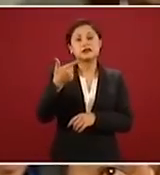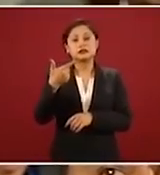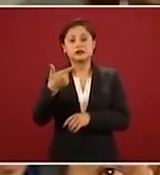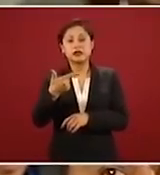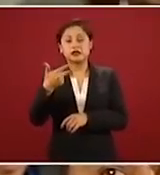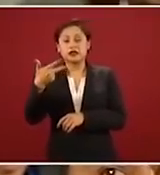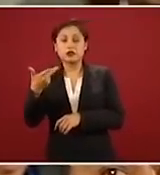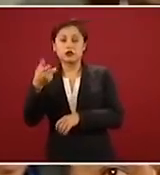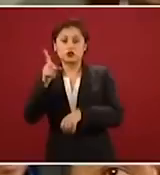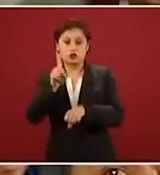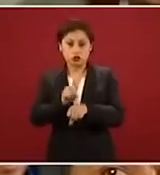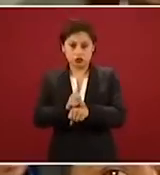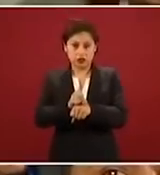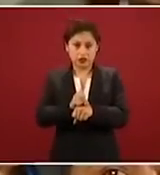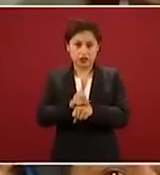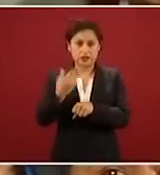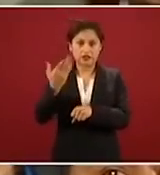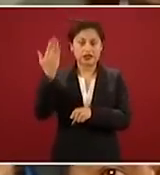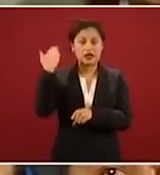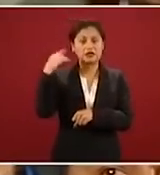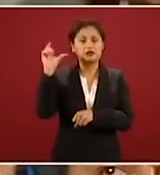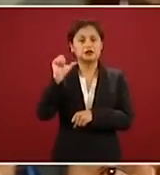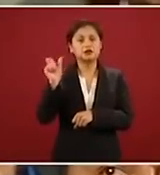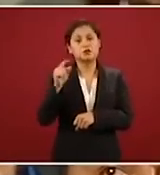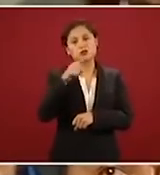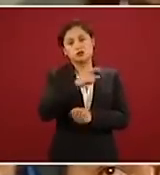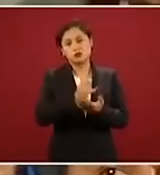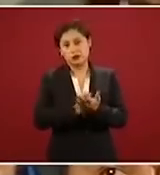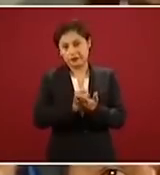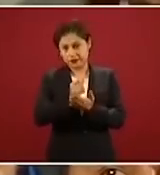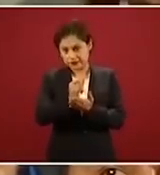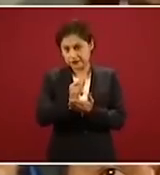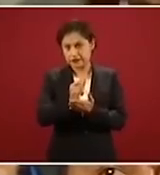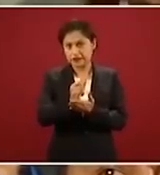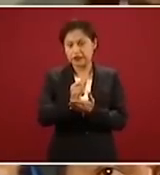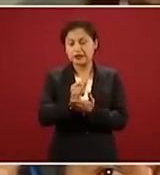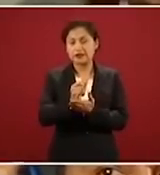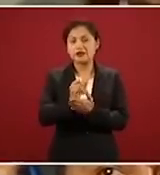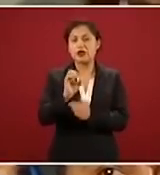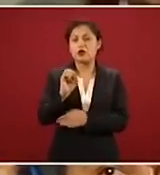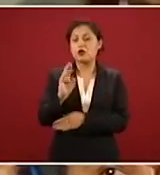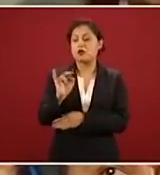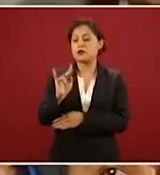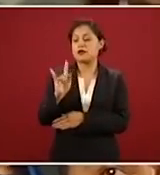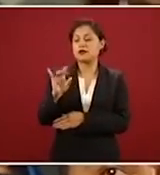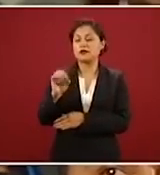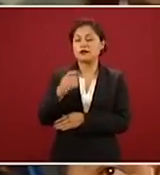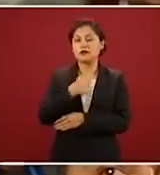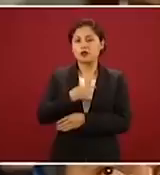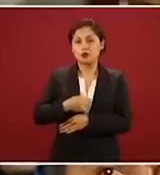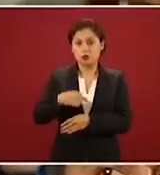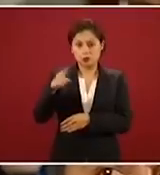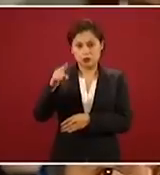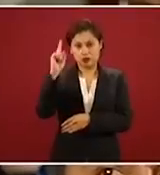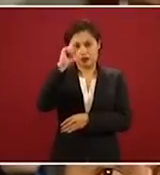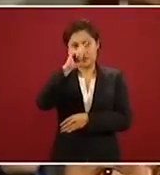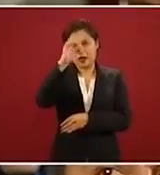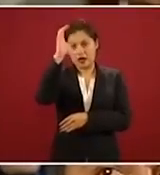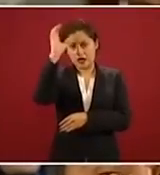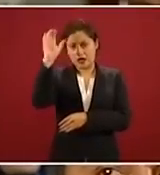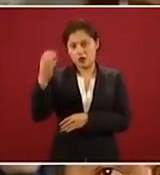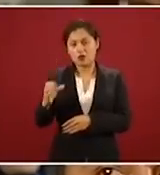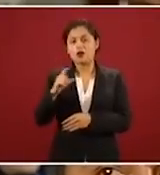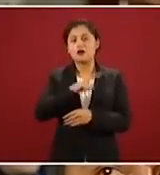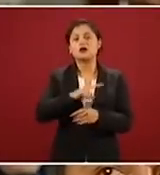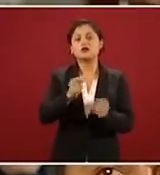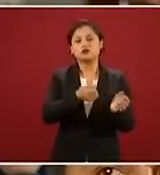decide soltar a Ovidio Guzmán en Culiacán, este contador José